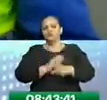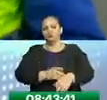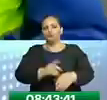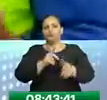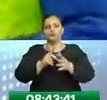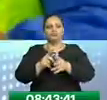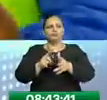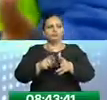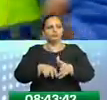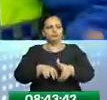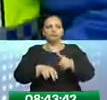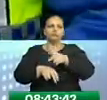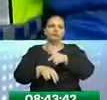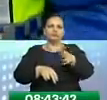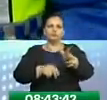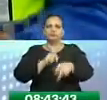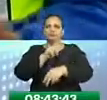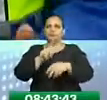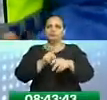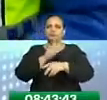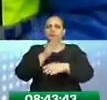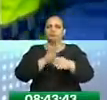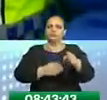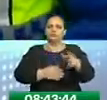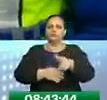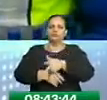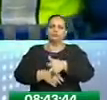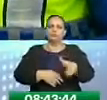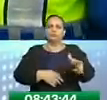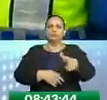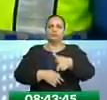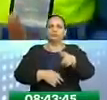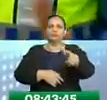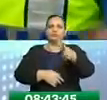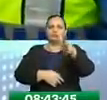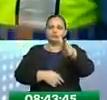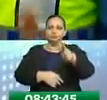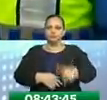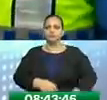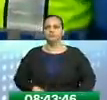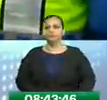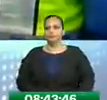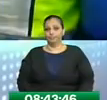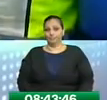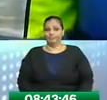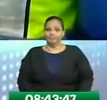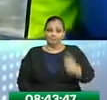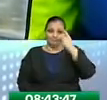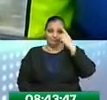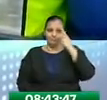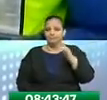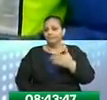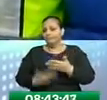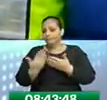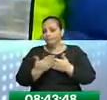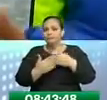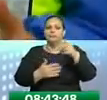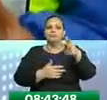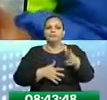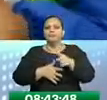demandas. Y el recorrido está más o menos máximo 1 hora y media. Lo que queremos es que haya mayor desplazamiento en los buses. O